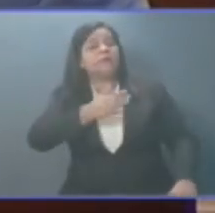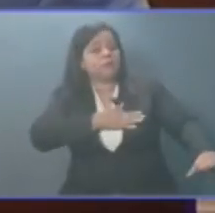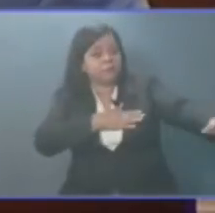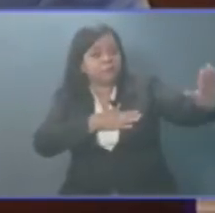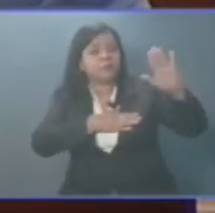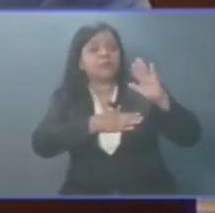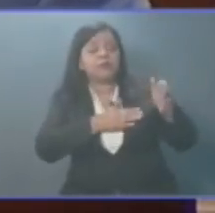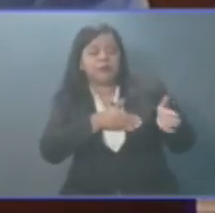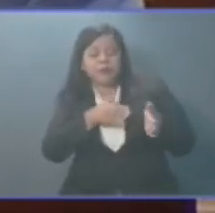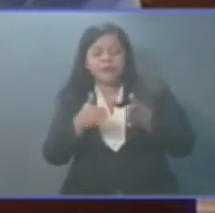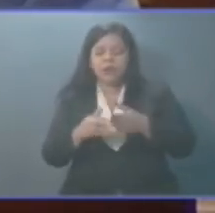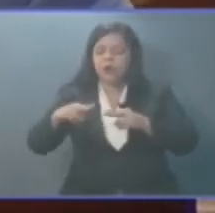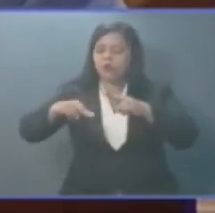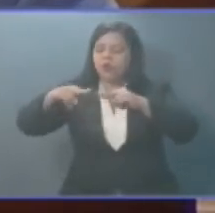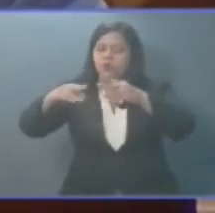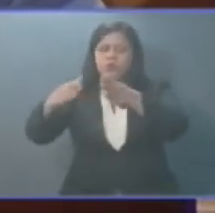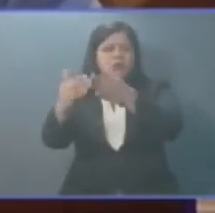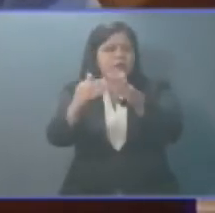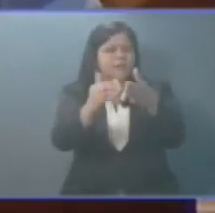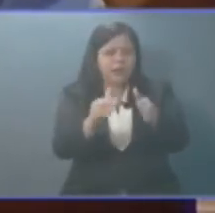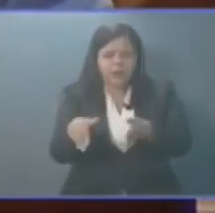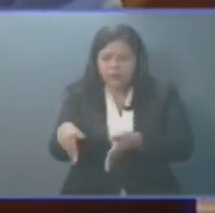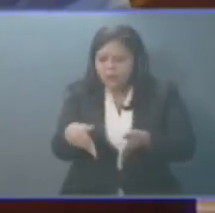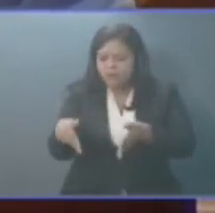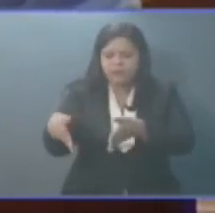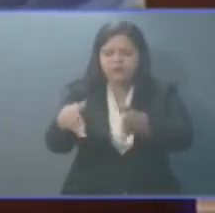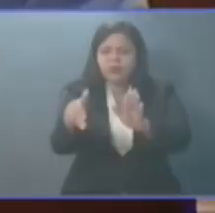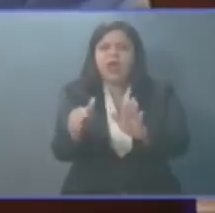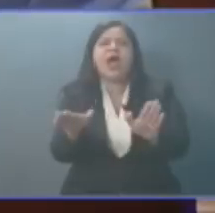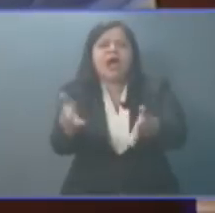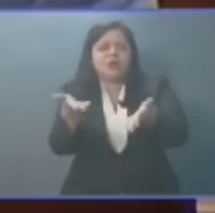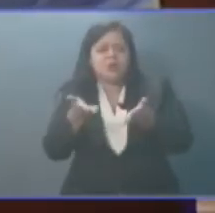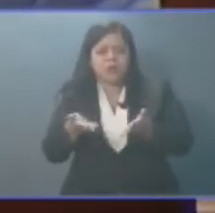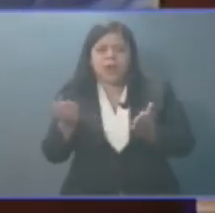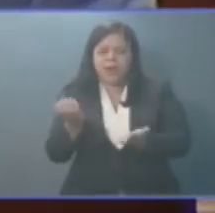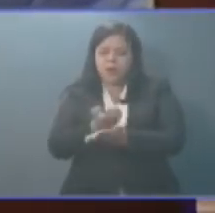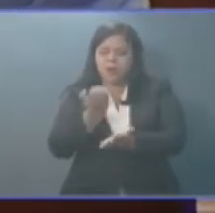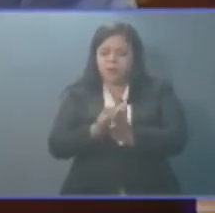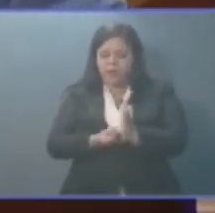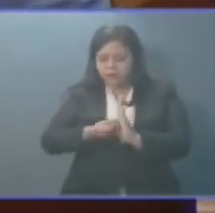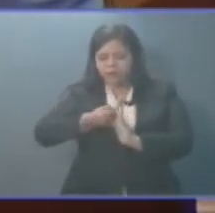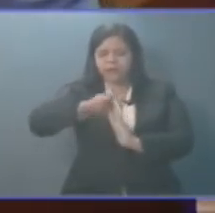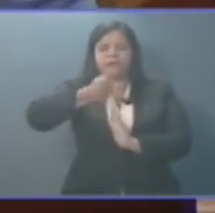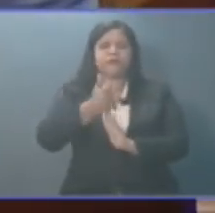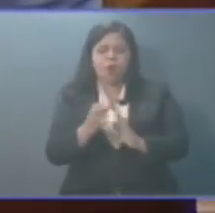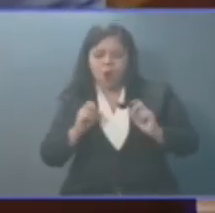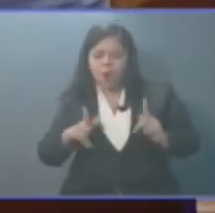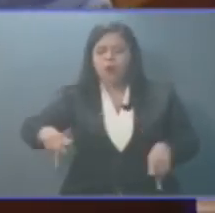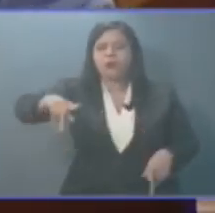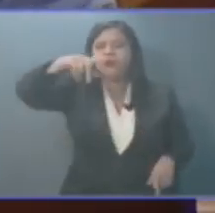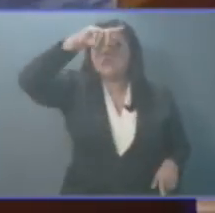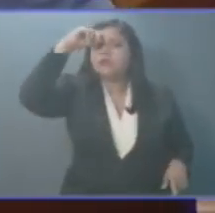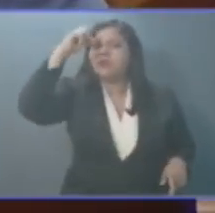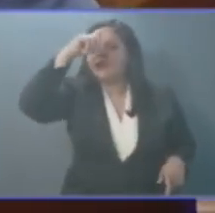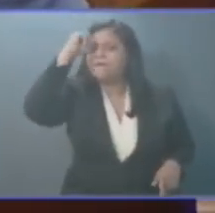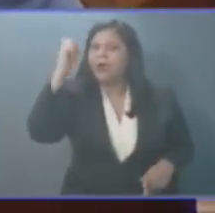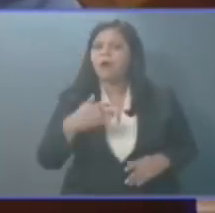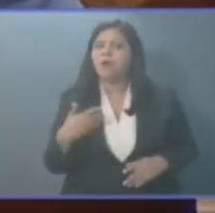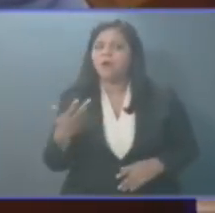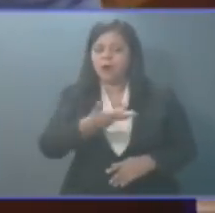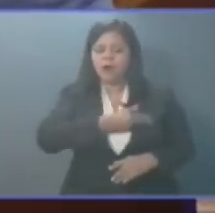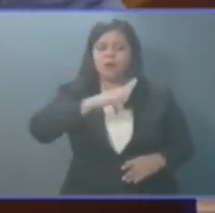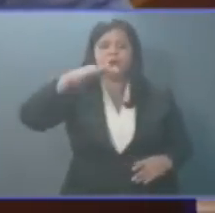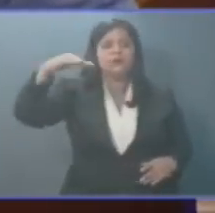la construcción de diferentes vías que dinamizarán la economía y con ello las oportunidades de empleo y desarrollo para